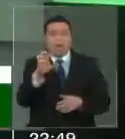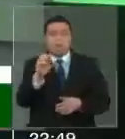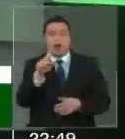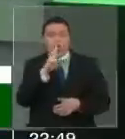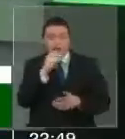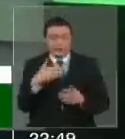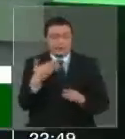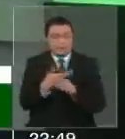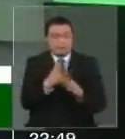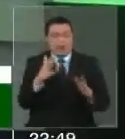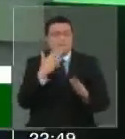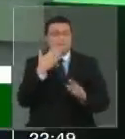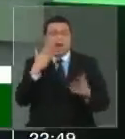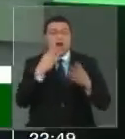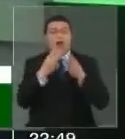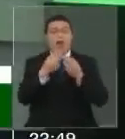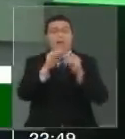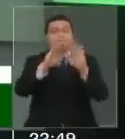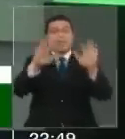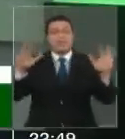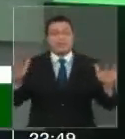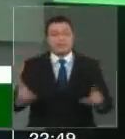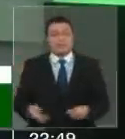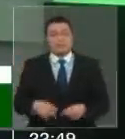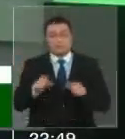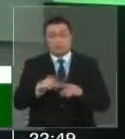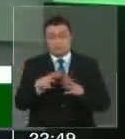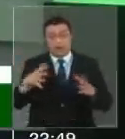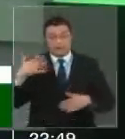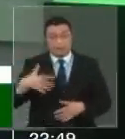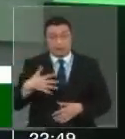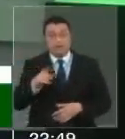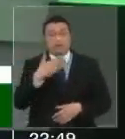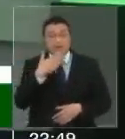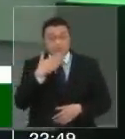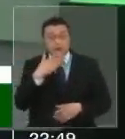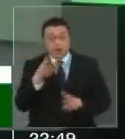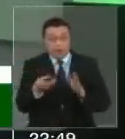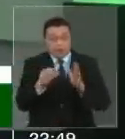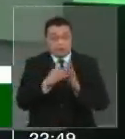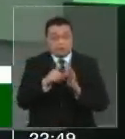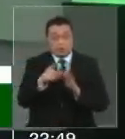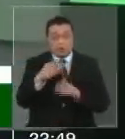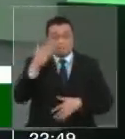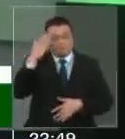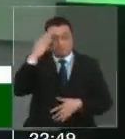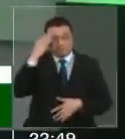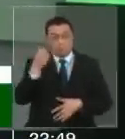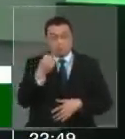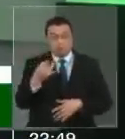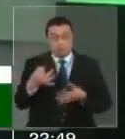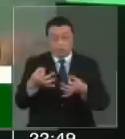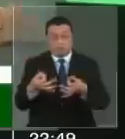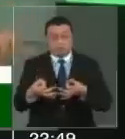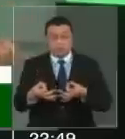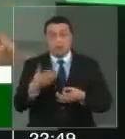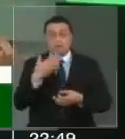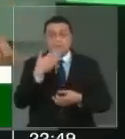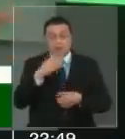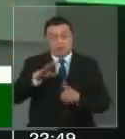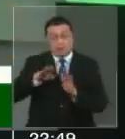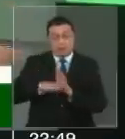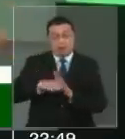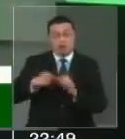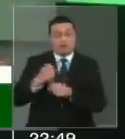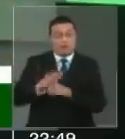de enriquecer. E incluso, que es lo más importante finalmente, pero incluso desde el que lo piensa de los números, hay menos ausentismo